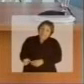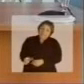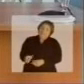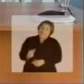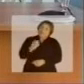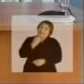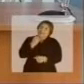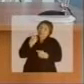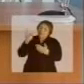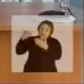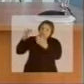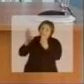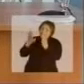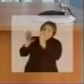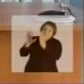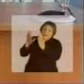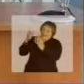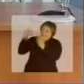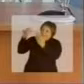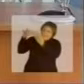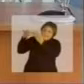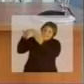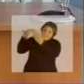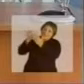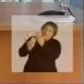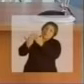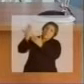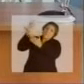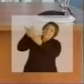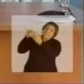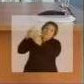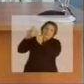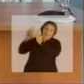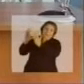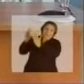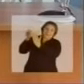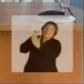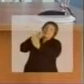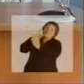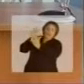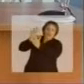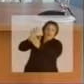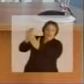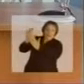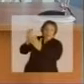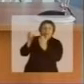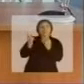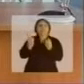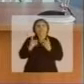Esta buena parte De nuestro pasado Y por qué no